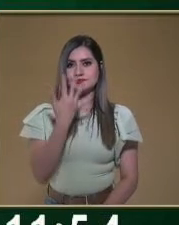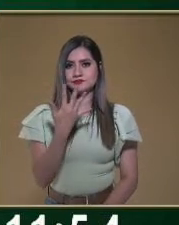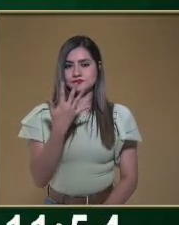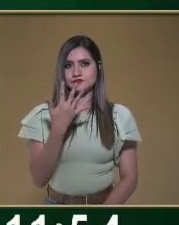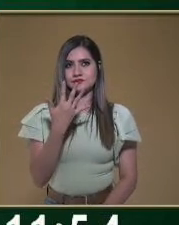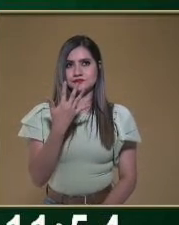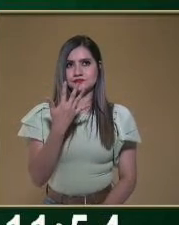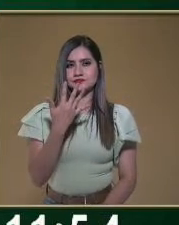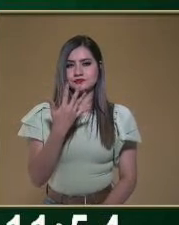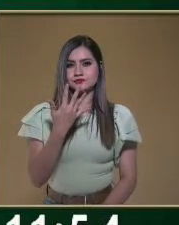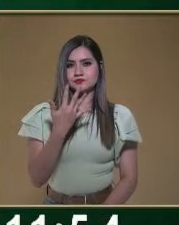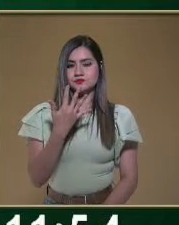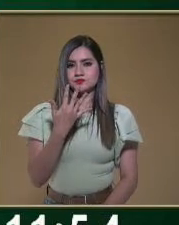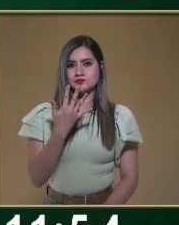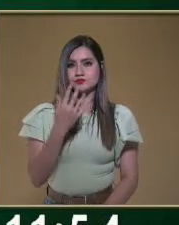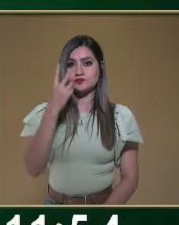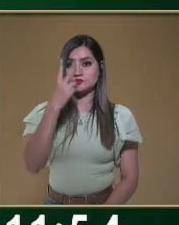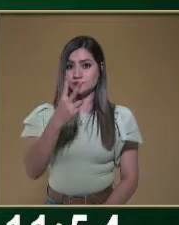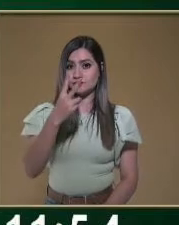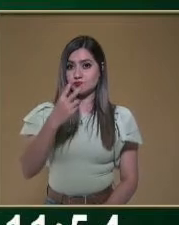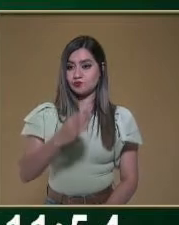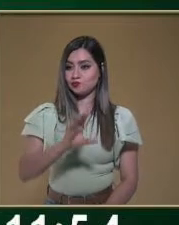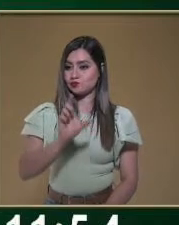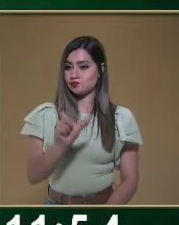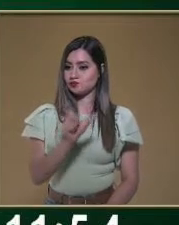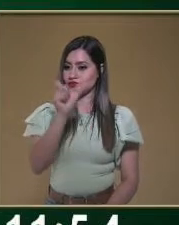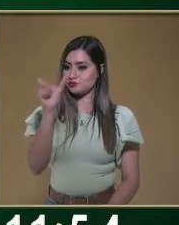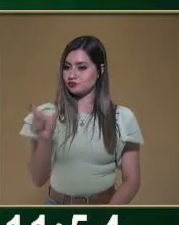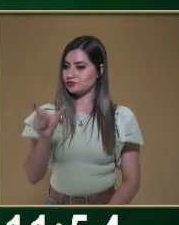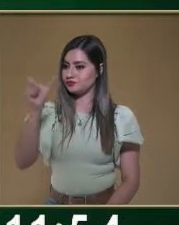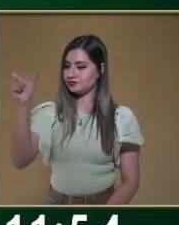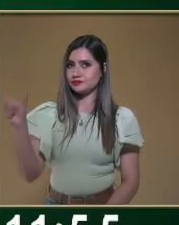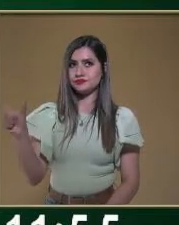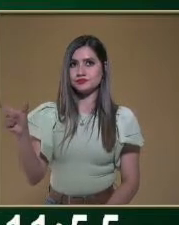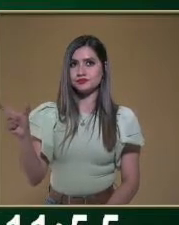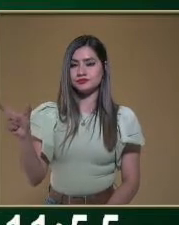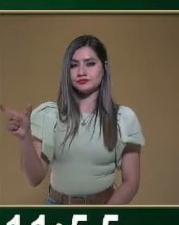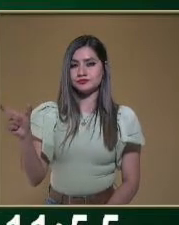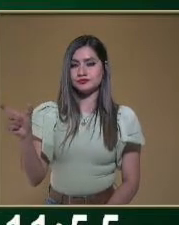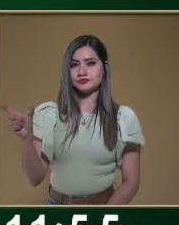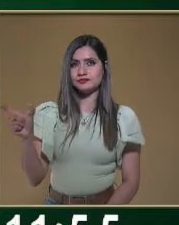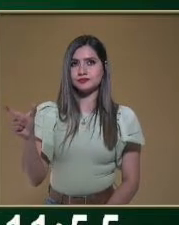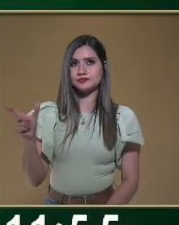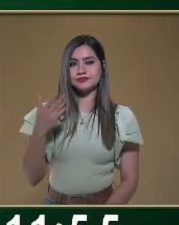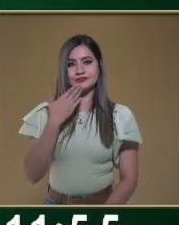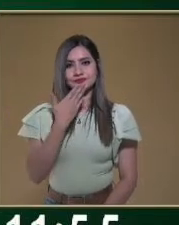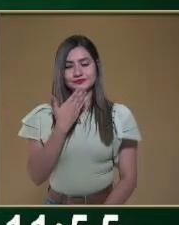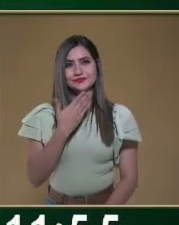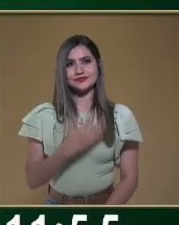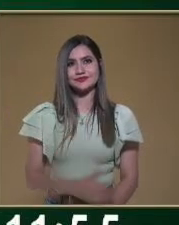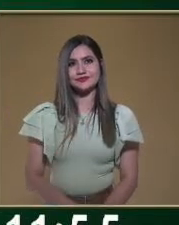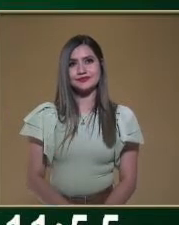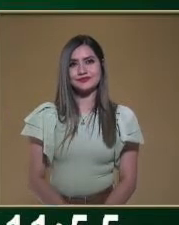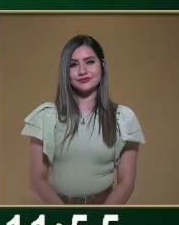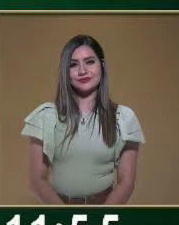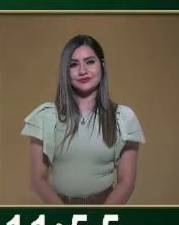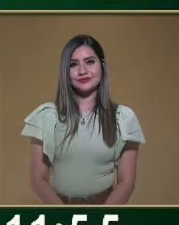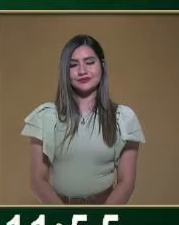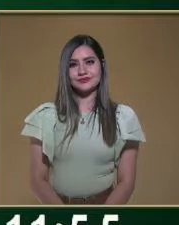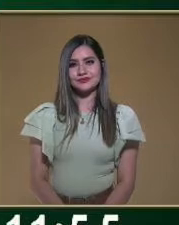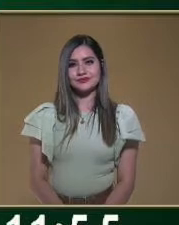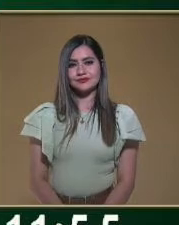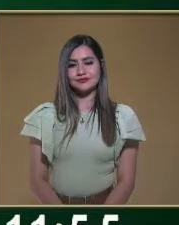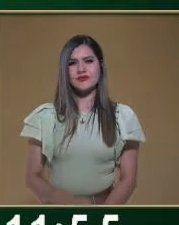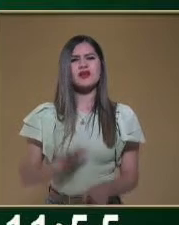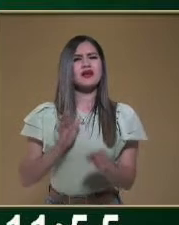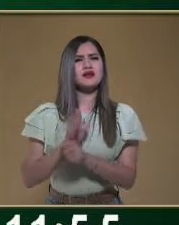avanzar 2 a la derecha. 45, 46, 47. ¿A qué